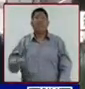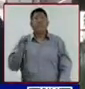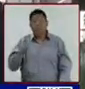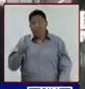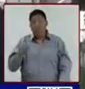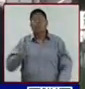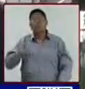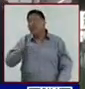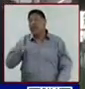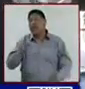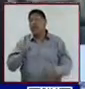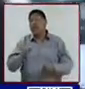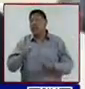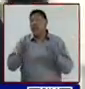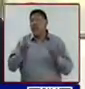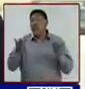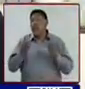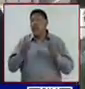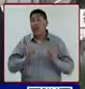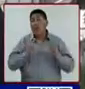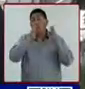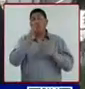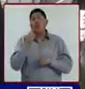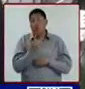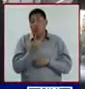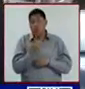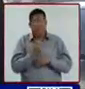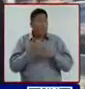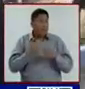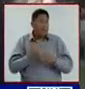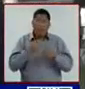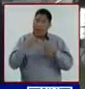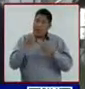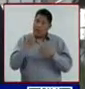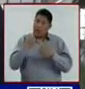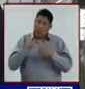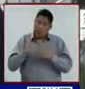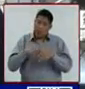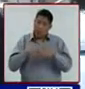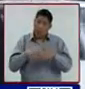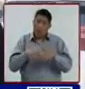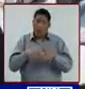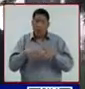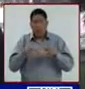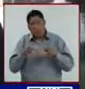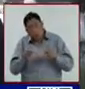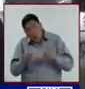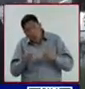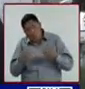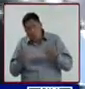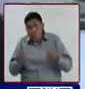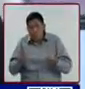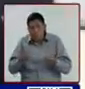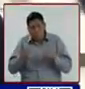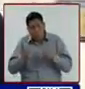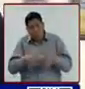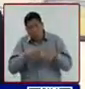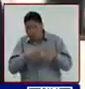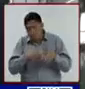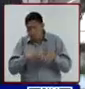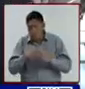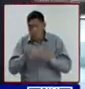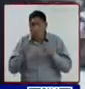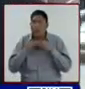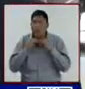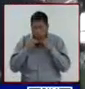Si bien en este lugar donde está DEPCOCA se ha anunciado movilizaciones, no precisamente tienen que ver con marchas de protesta,